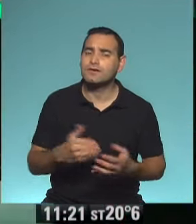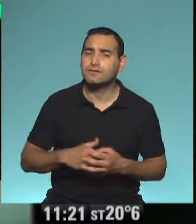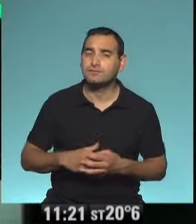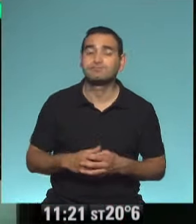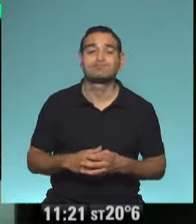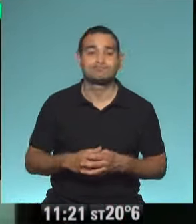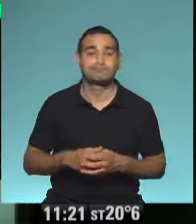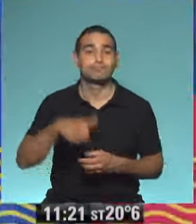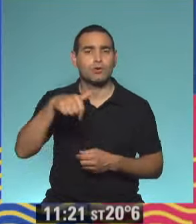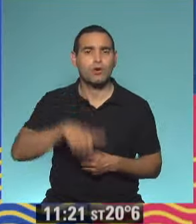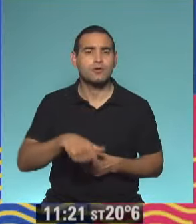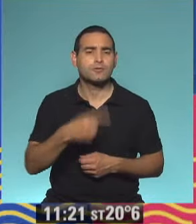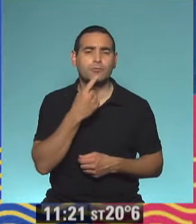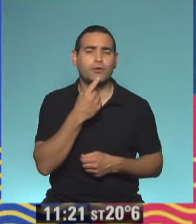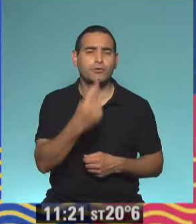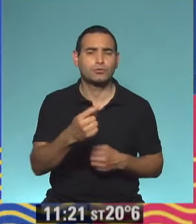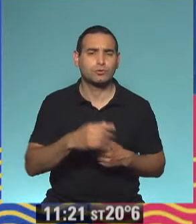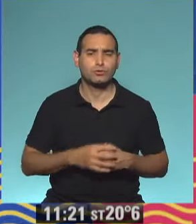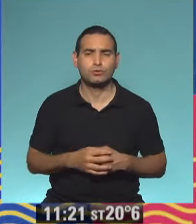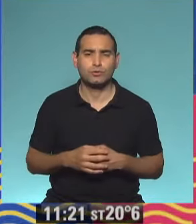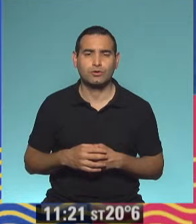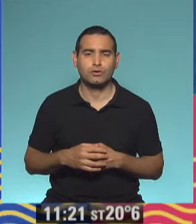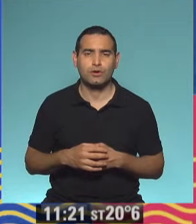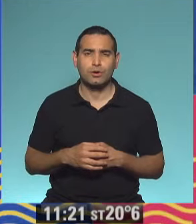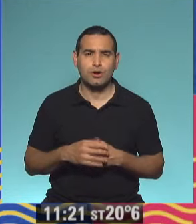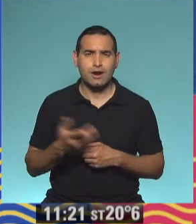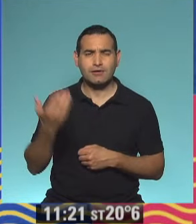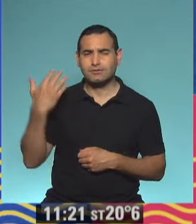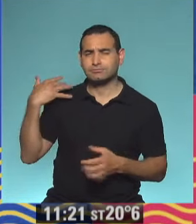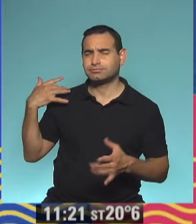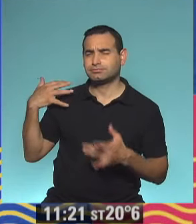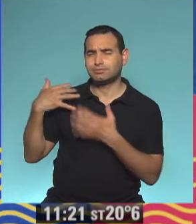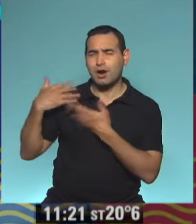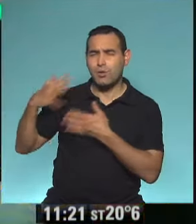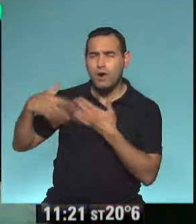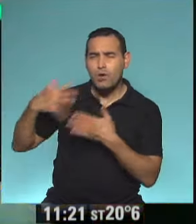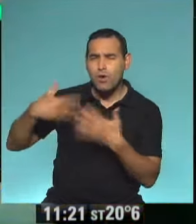Hoy nos vamos a preguntar, ¿siempre se jugó igual?